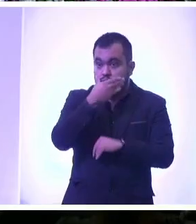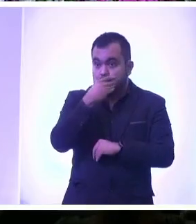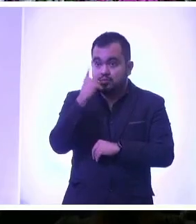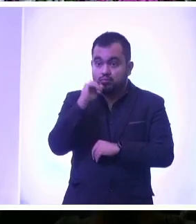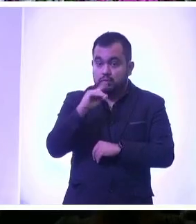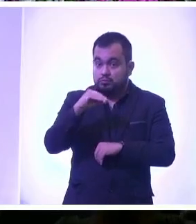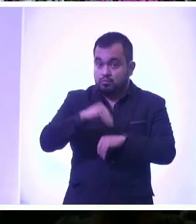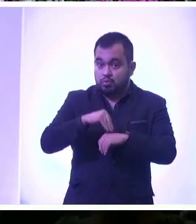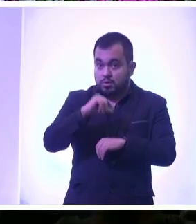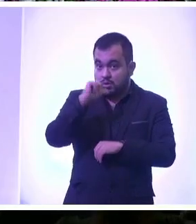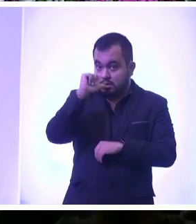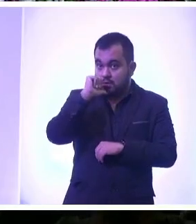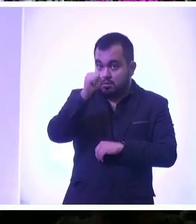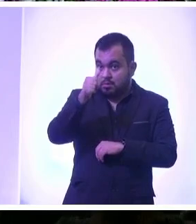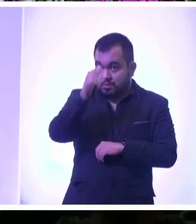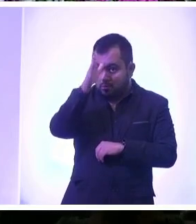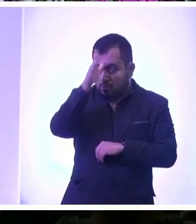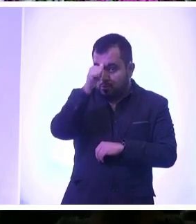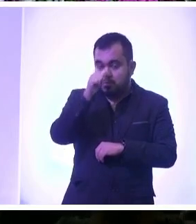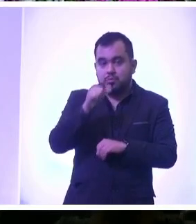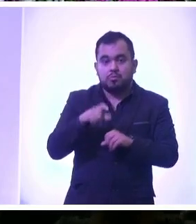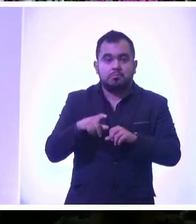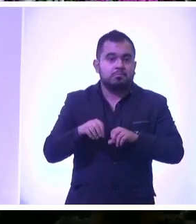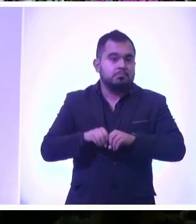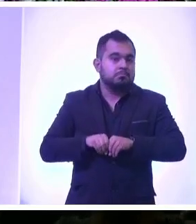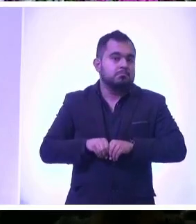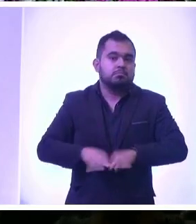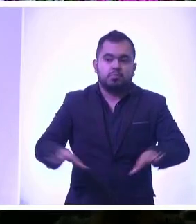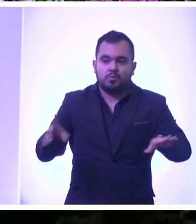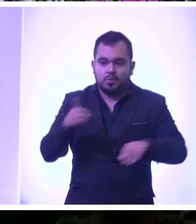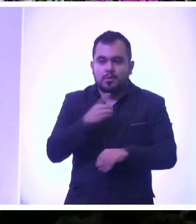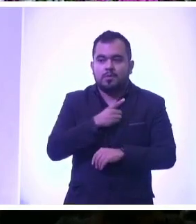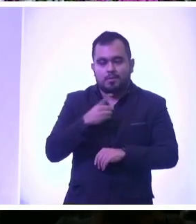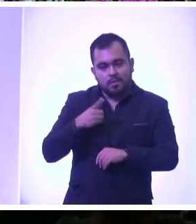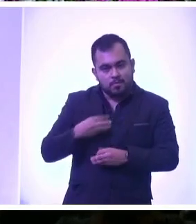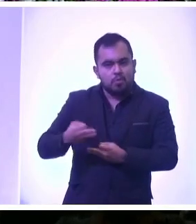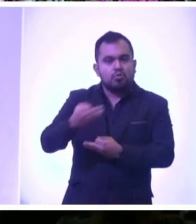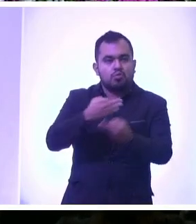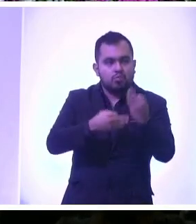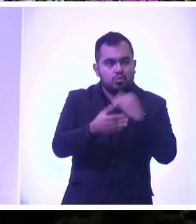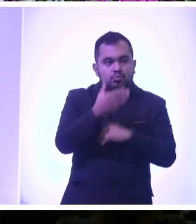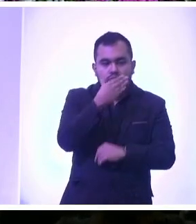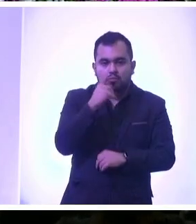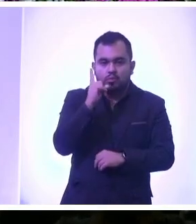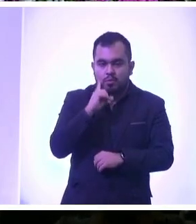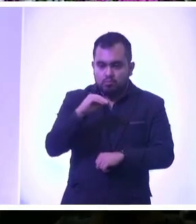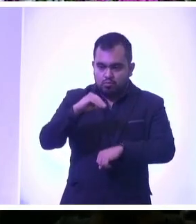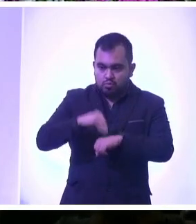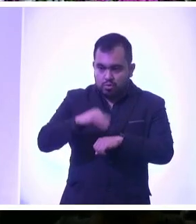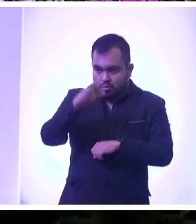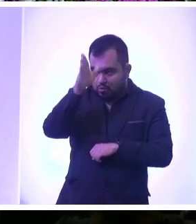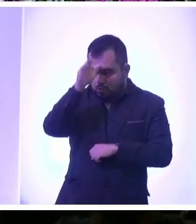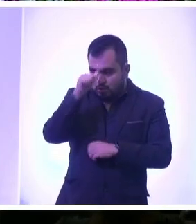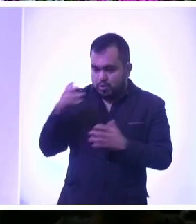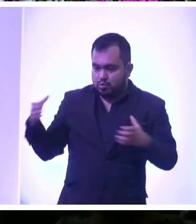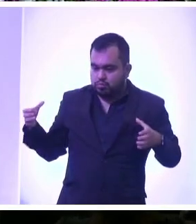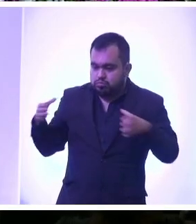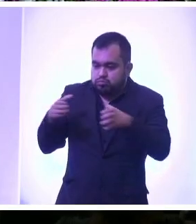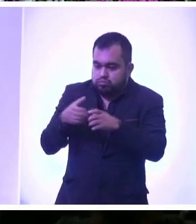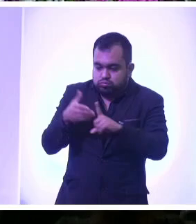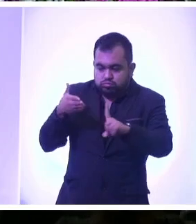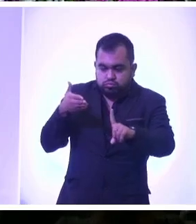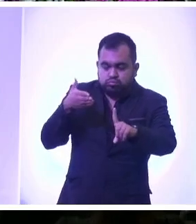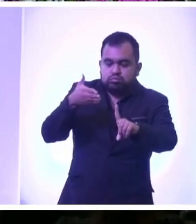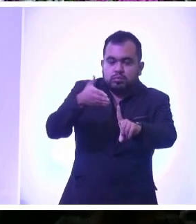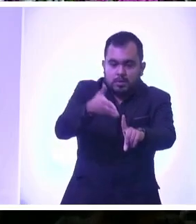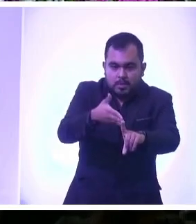esto ya ya valió como dirían en mi pueblo Hay que ponernos de acuerdo todas y todos para dónde quieren que vayamos y en eso es